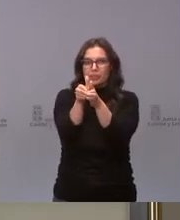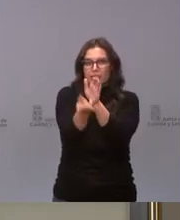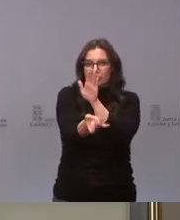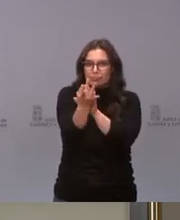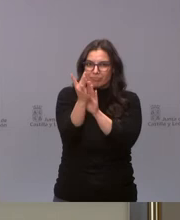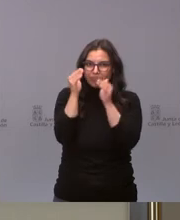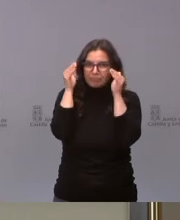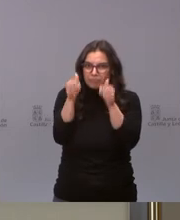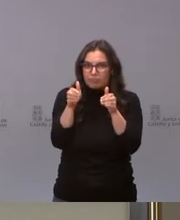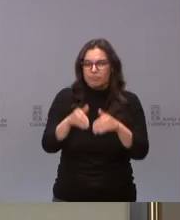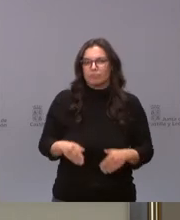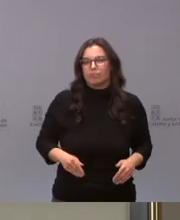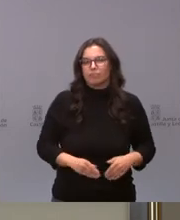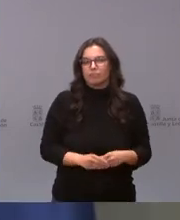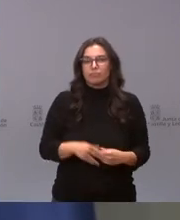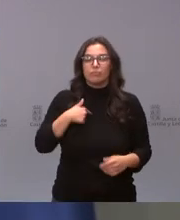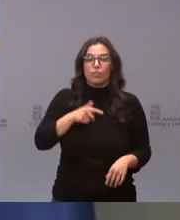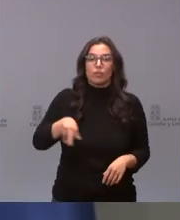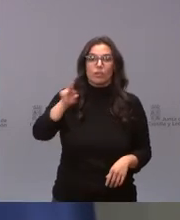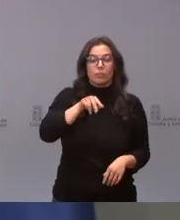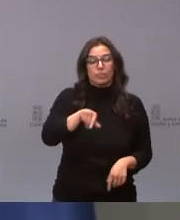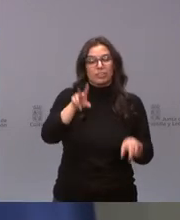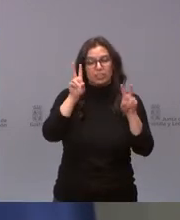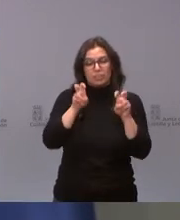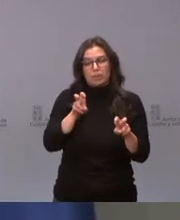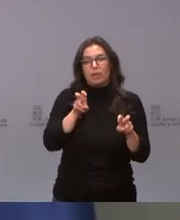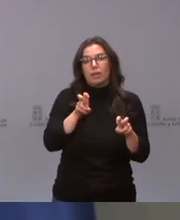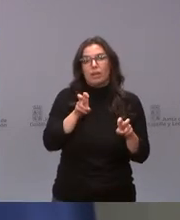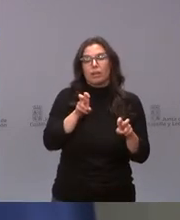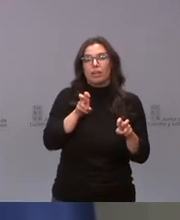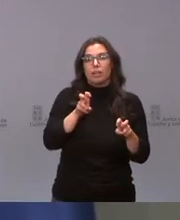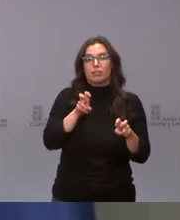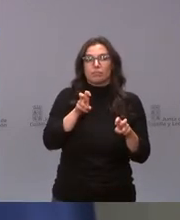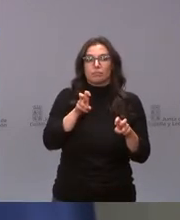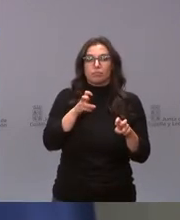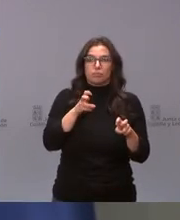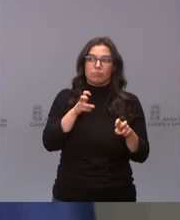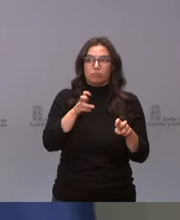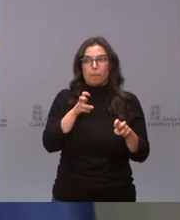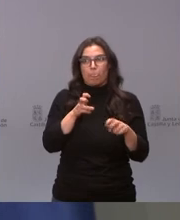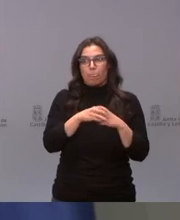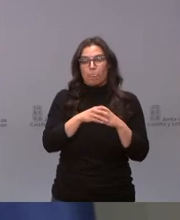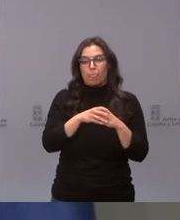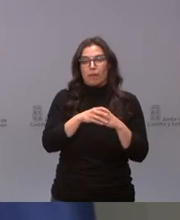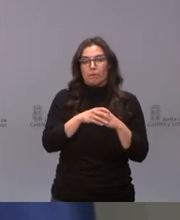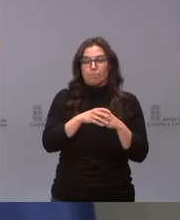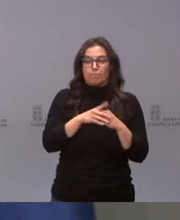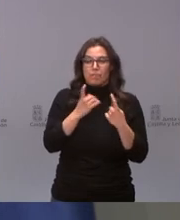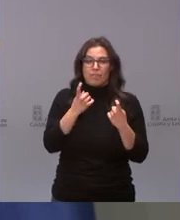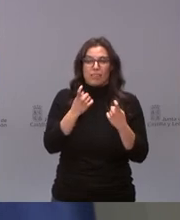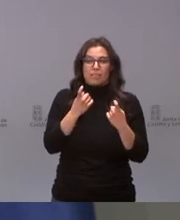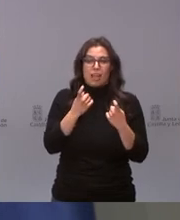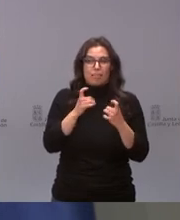brotes. Insisto que esta es una de las cosas que están en juego, es decir, que se